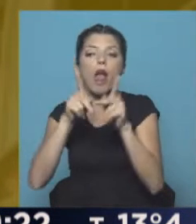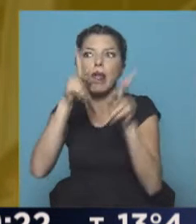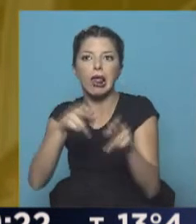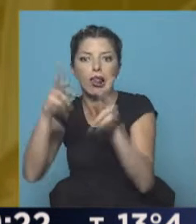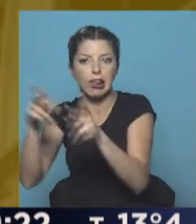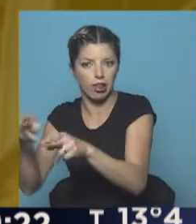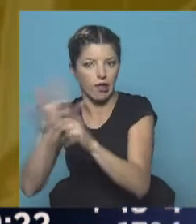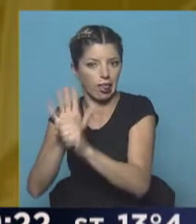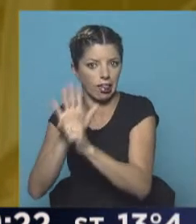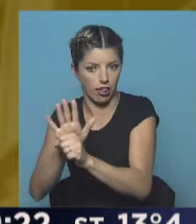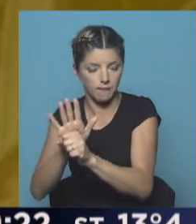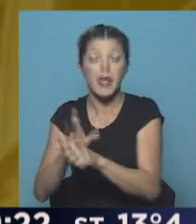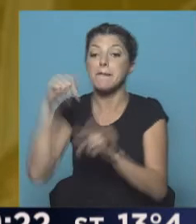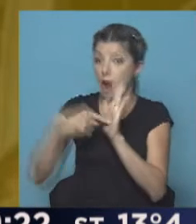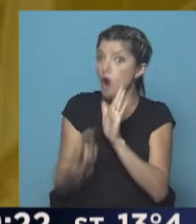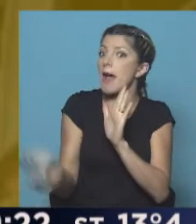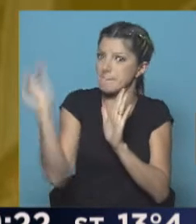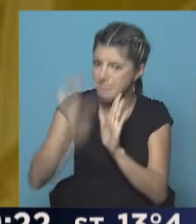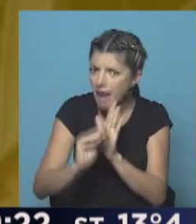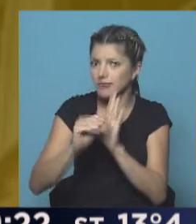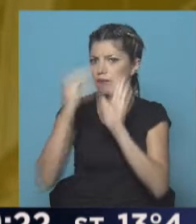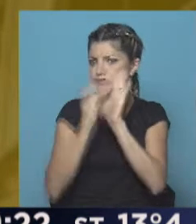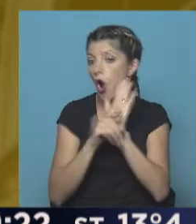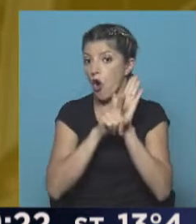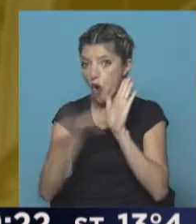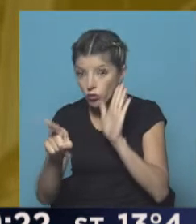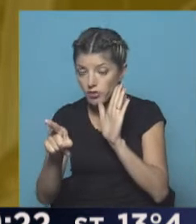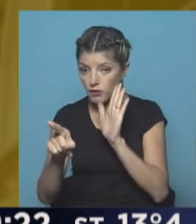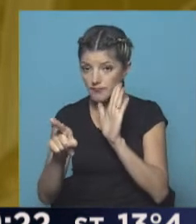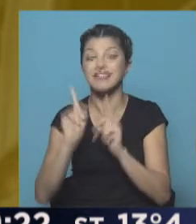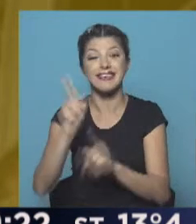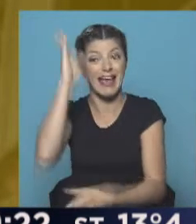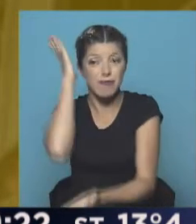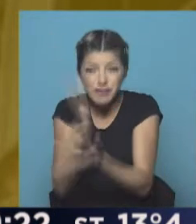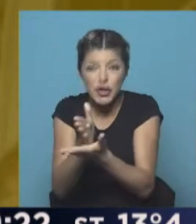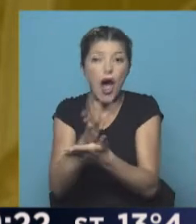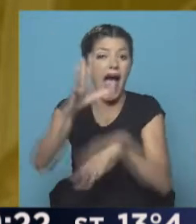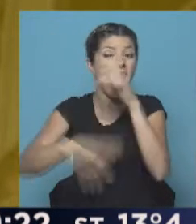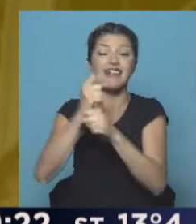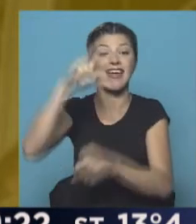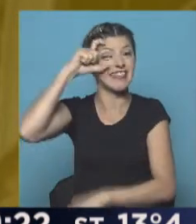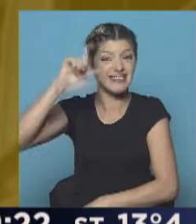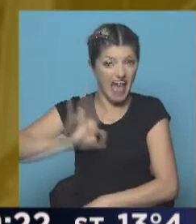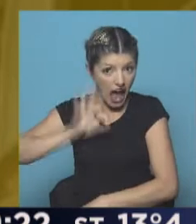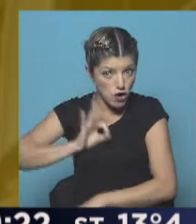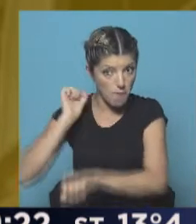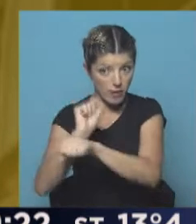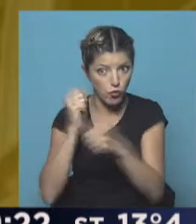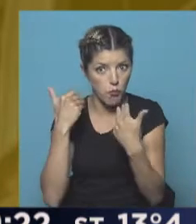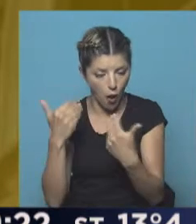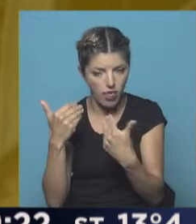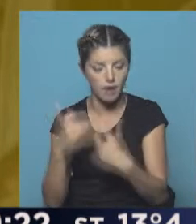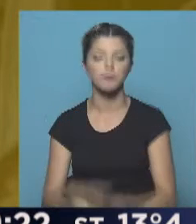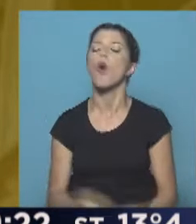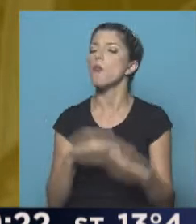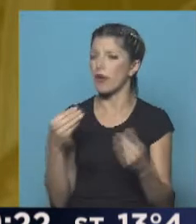pero ahora amplió ese procesamiento con cargos más graves que tienen penas de hasta 10 años de prisión. Concretamente, lo